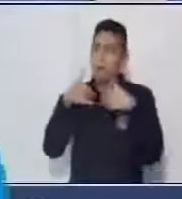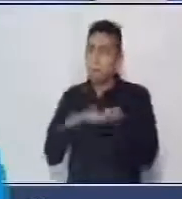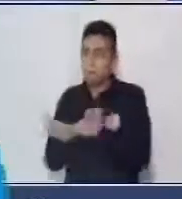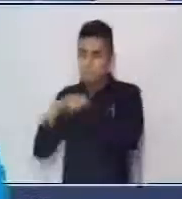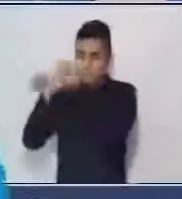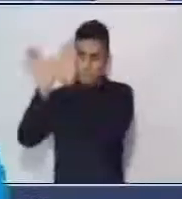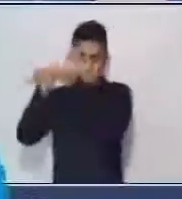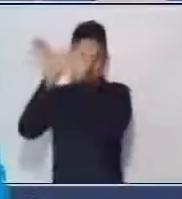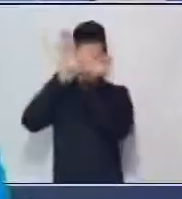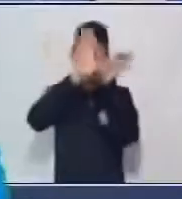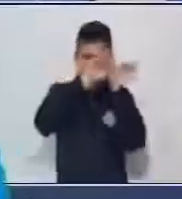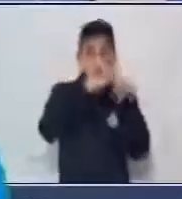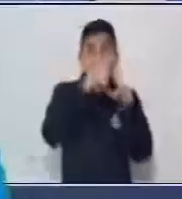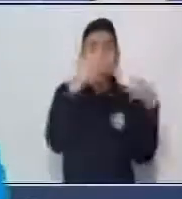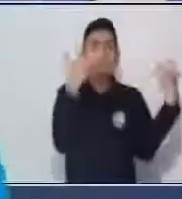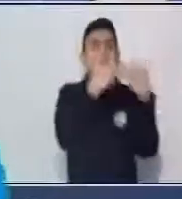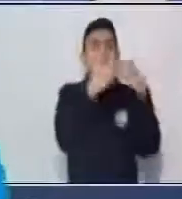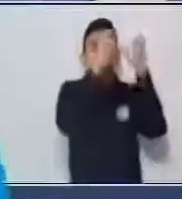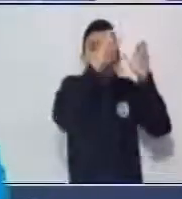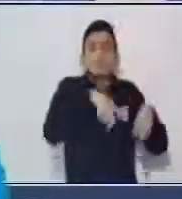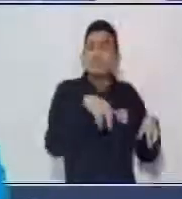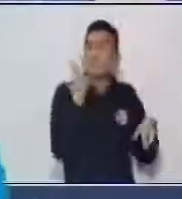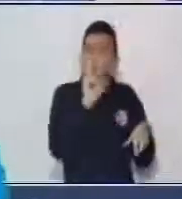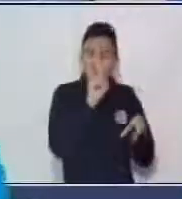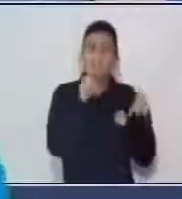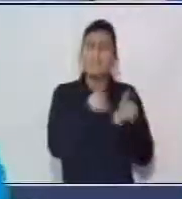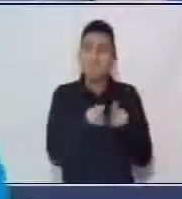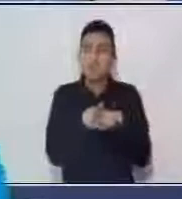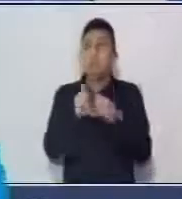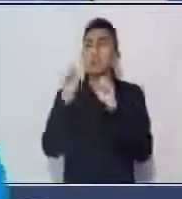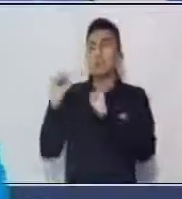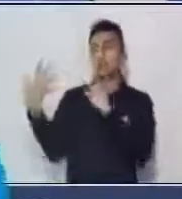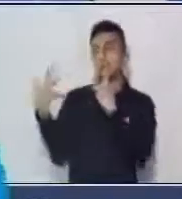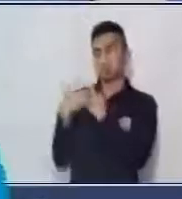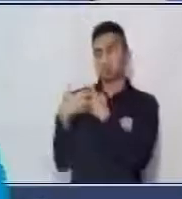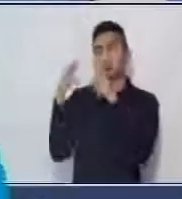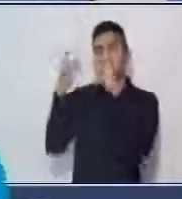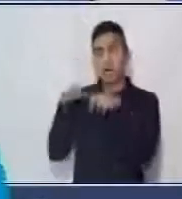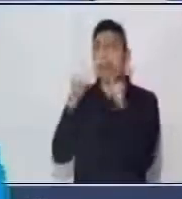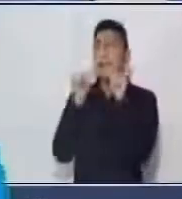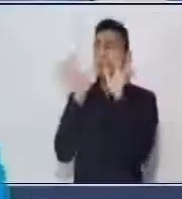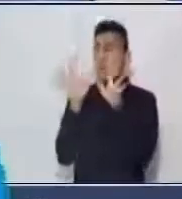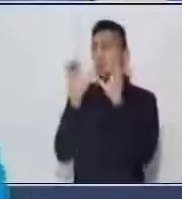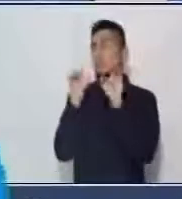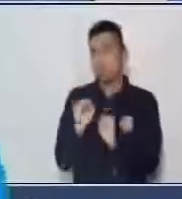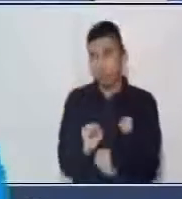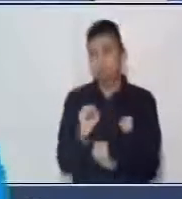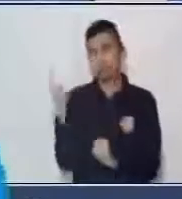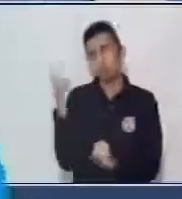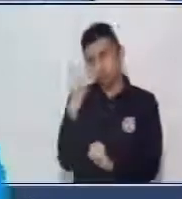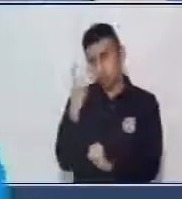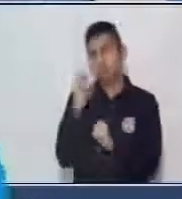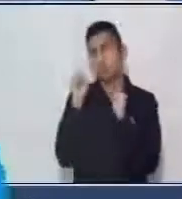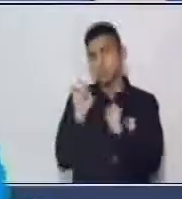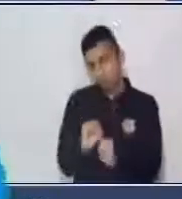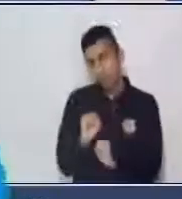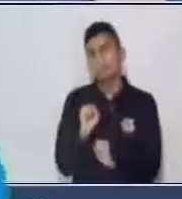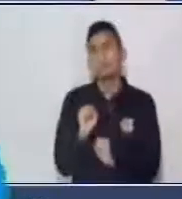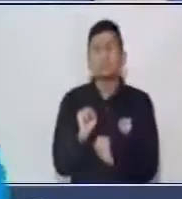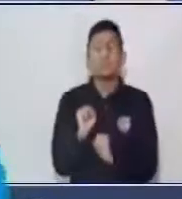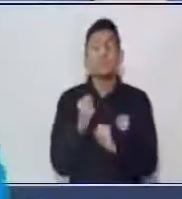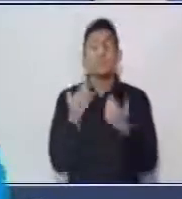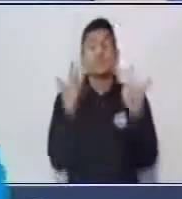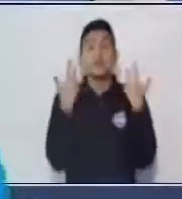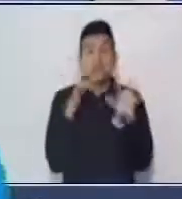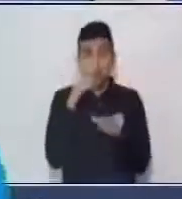lo asumo solo a personas directamente, sino que también, en este caso, fueron animales, entonces porque también realizan acciones.